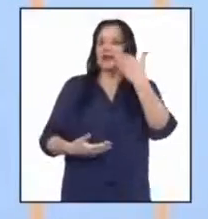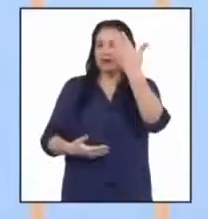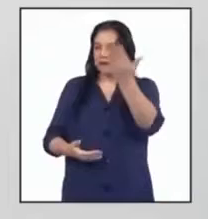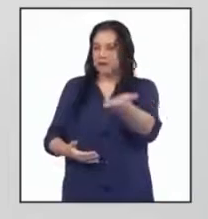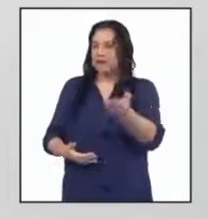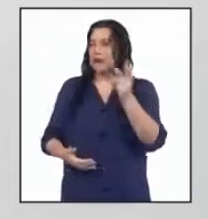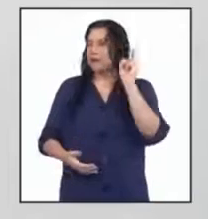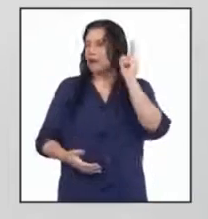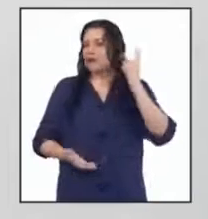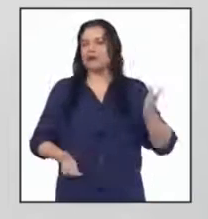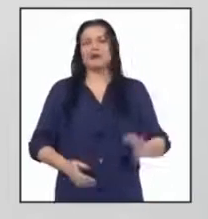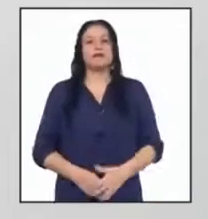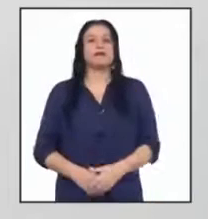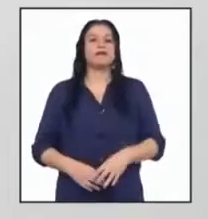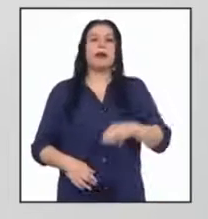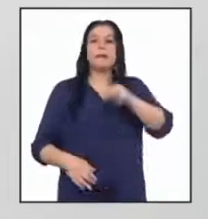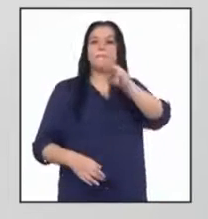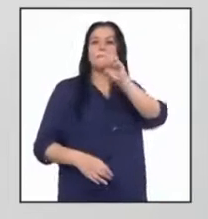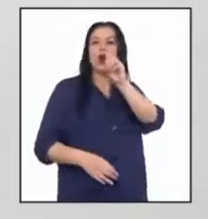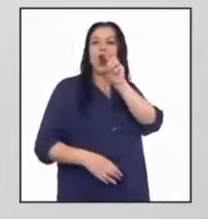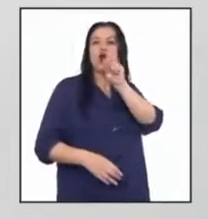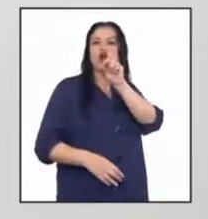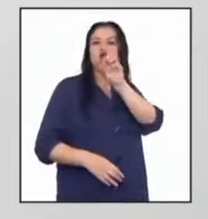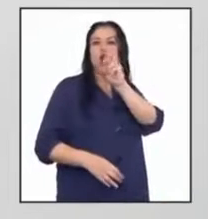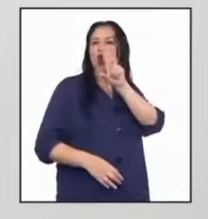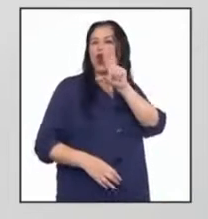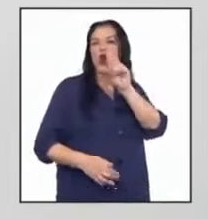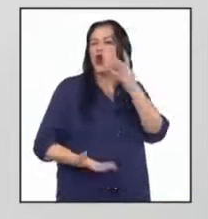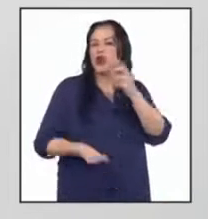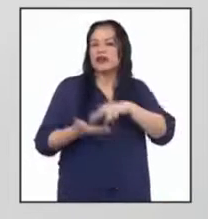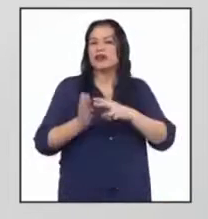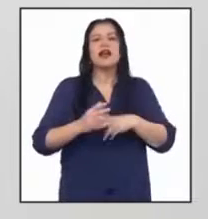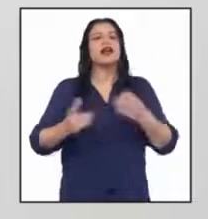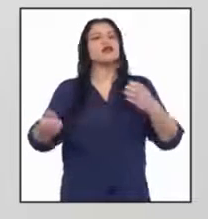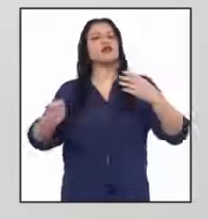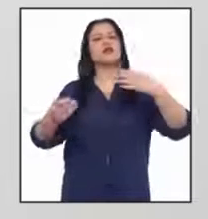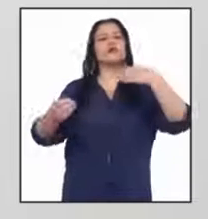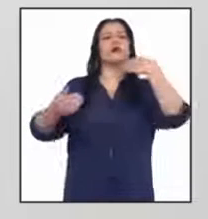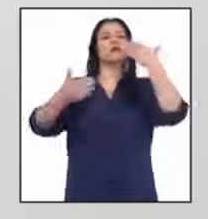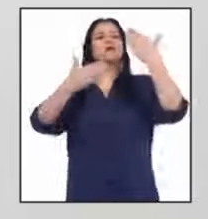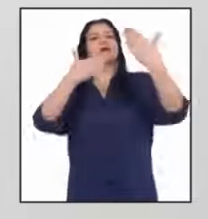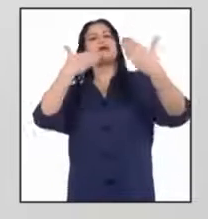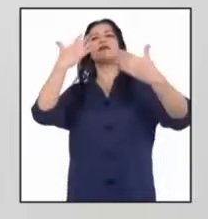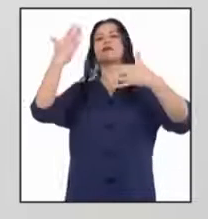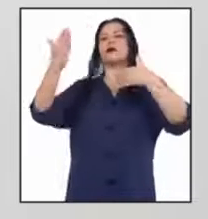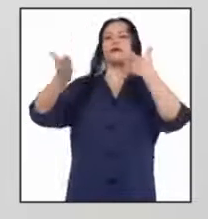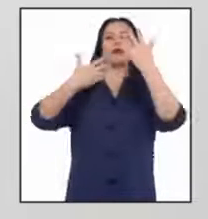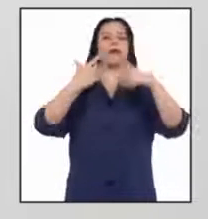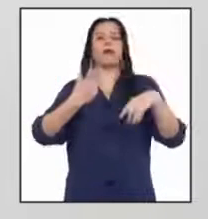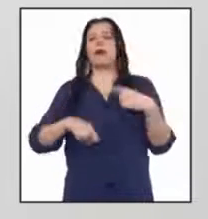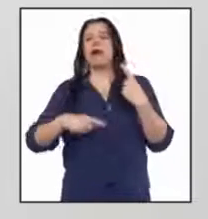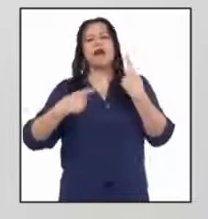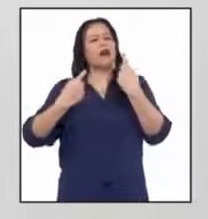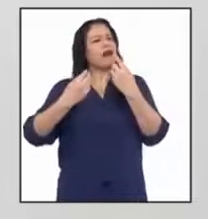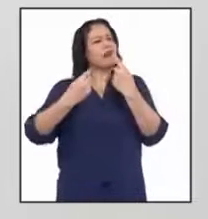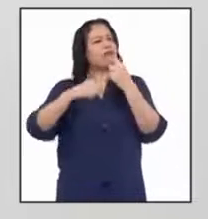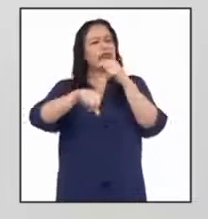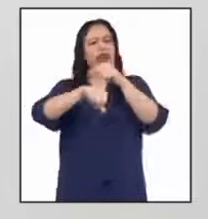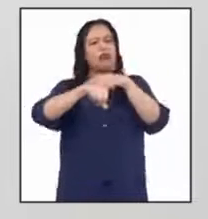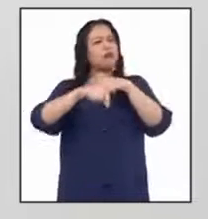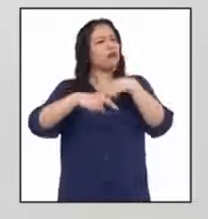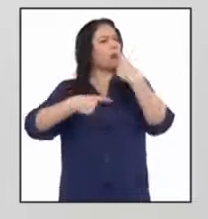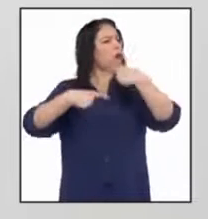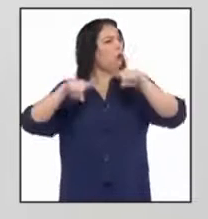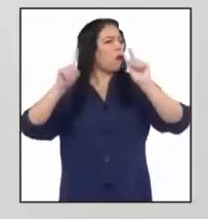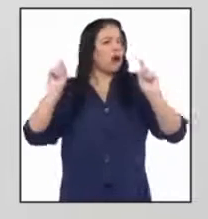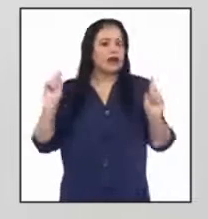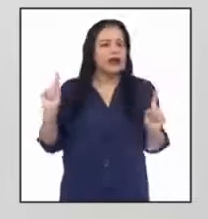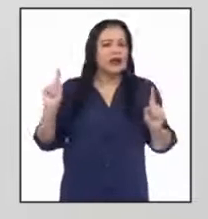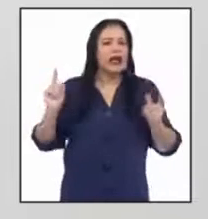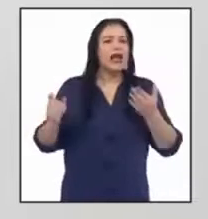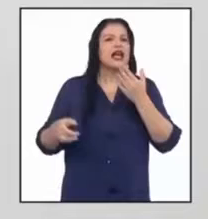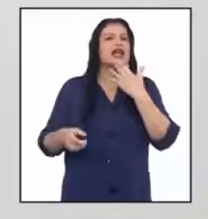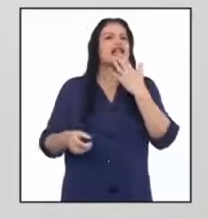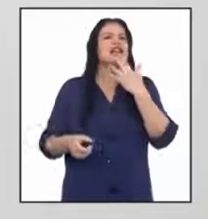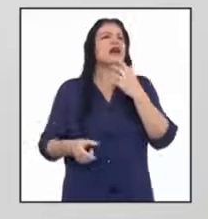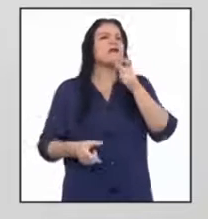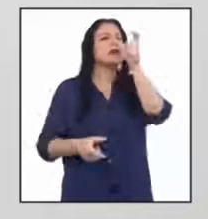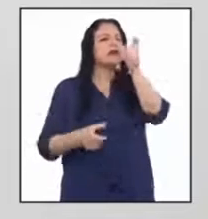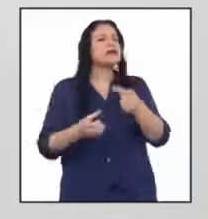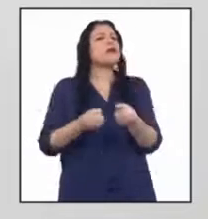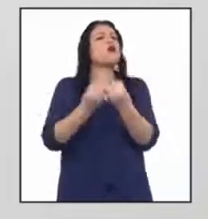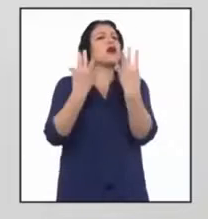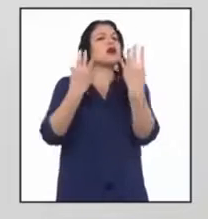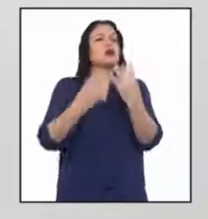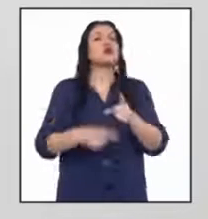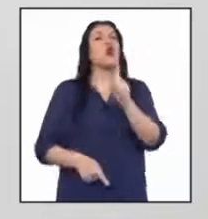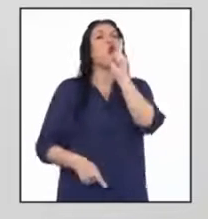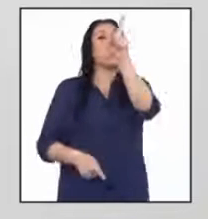profesora. El monólogo básicamente es un discurso de cualquier duración, donde participa una única